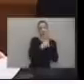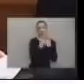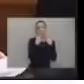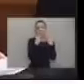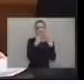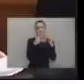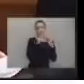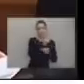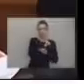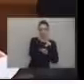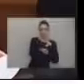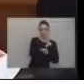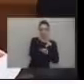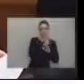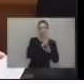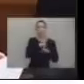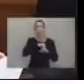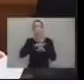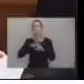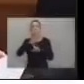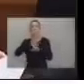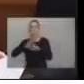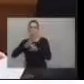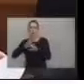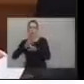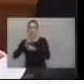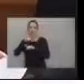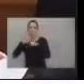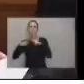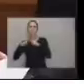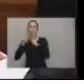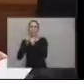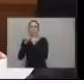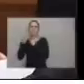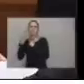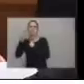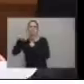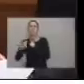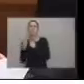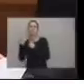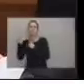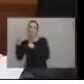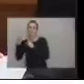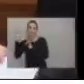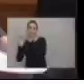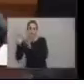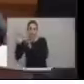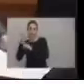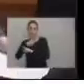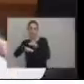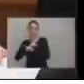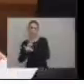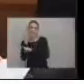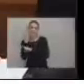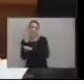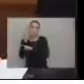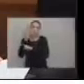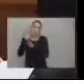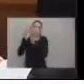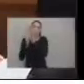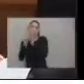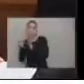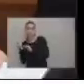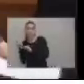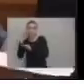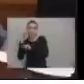mientras que la media española es del 23,7%. Tres puntos más la media nacional. A lo mejor a usted lo que le gustaría